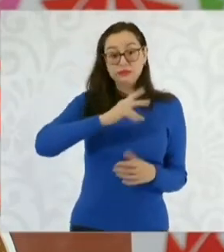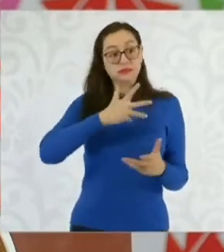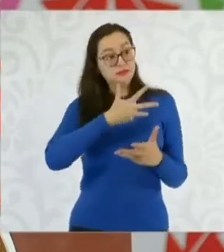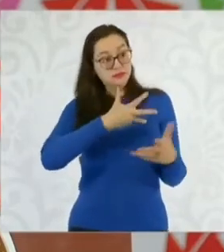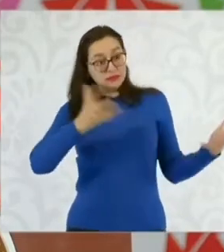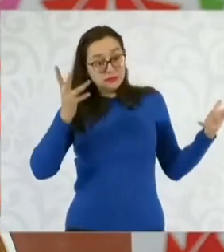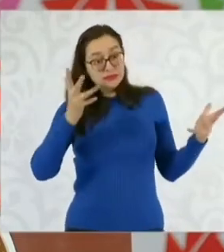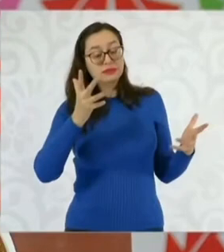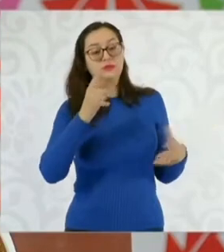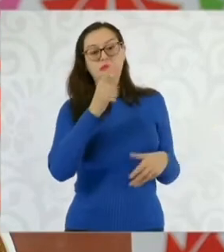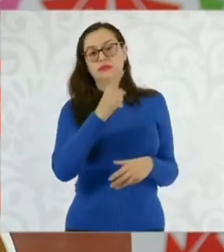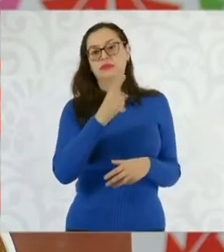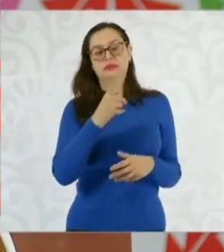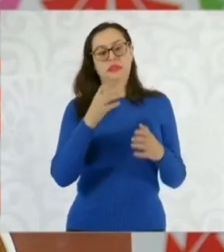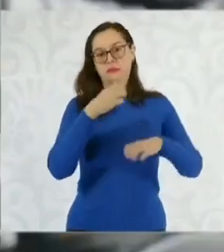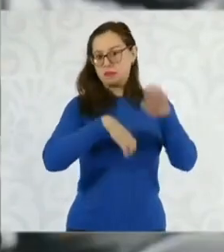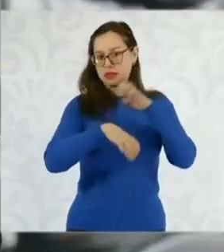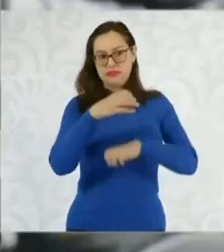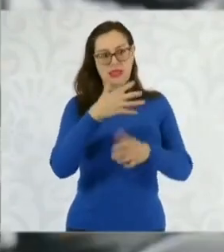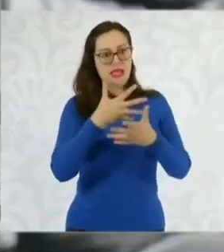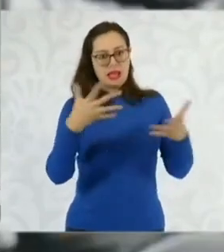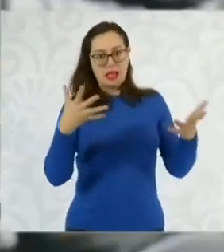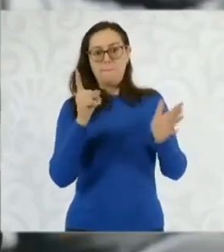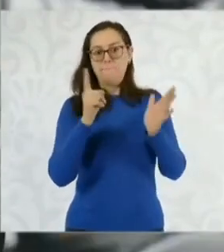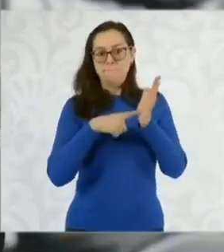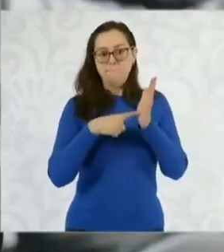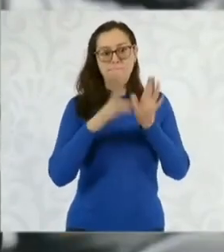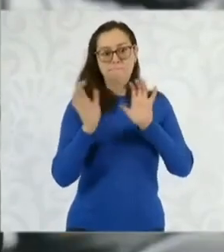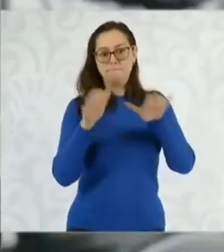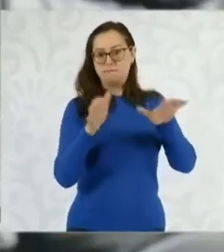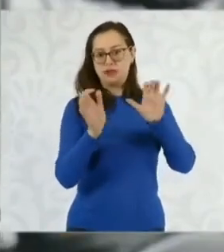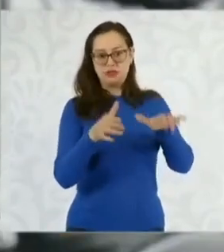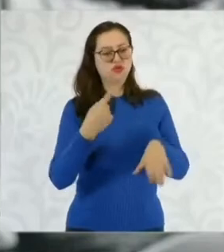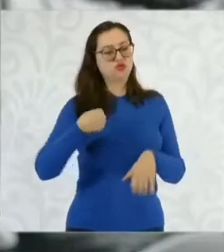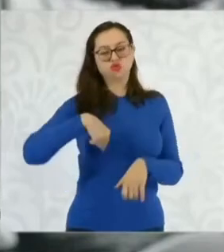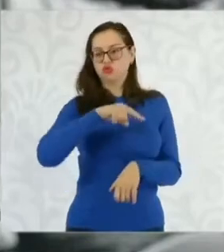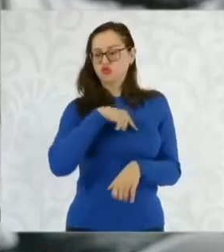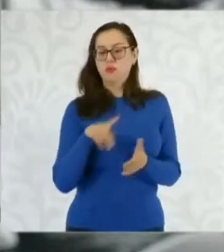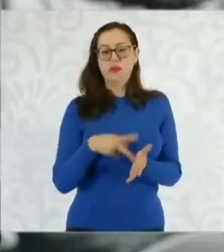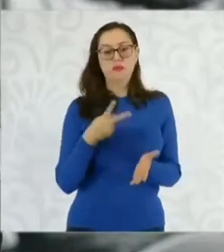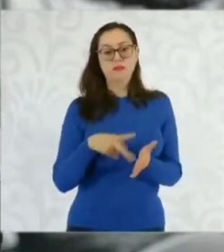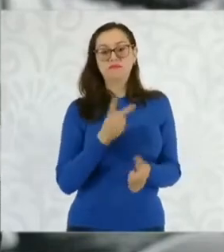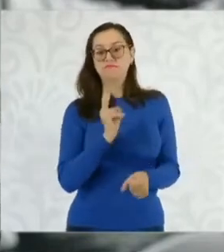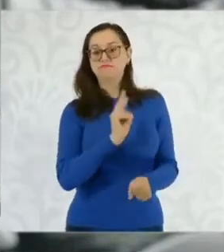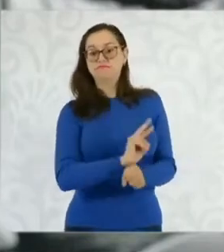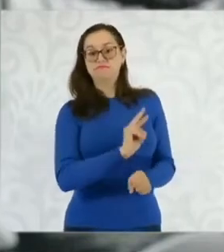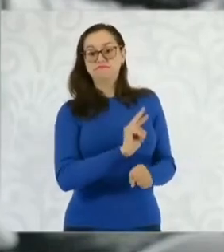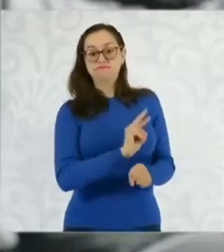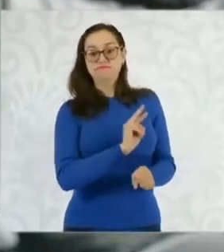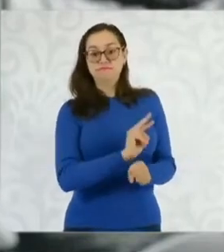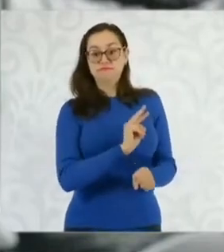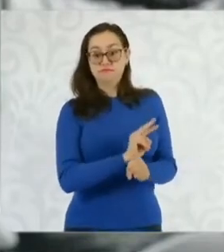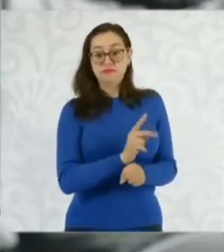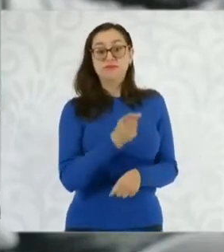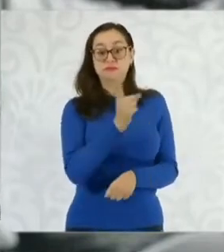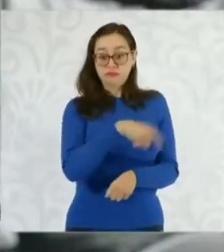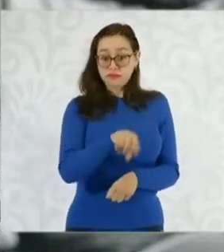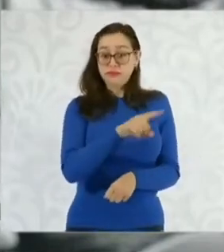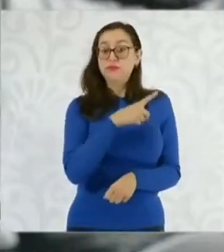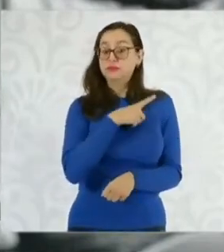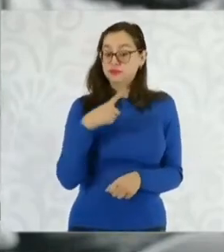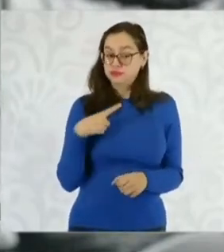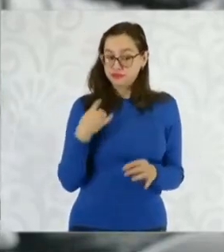quienes tienen más de 1,000 empleados o empleadas, pues estamos constantemente verificando de que estén en